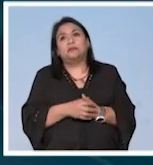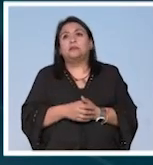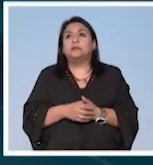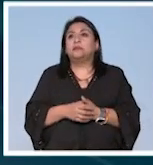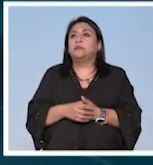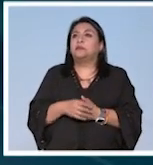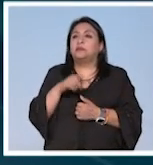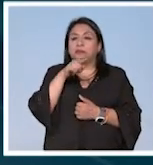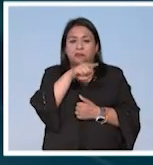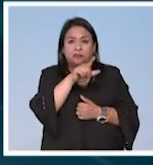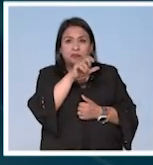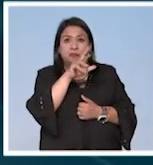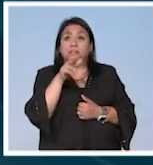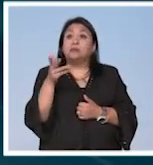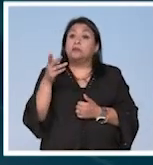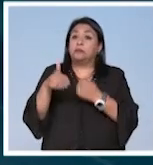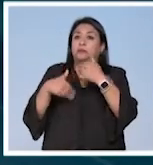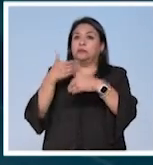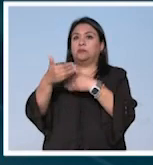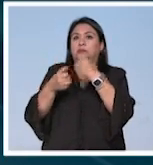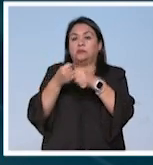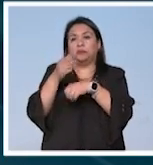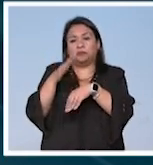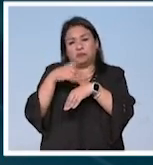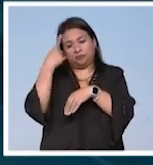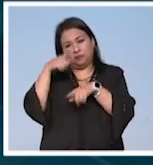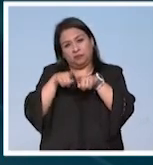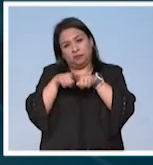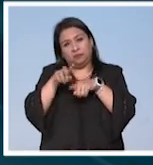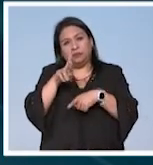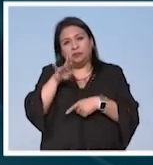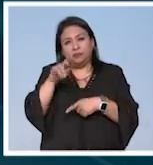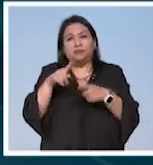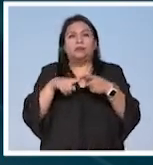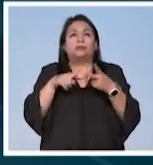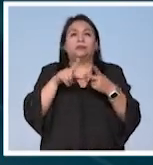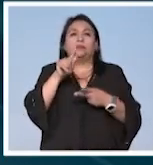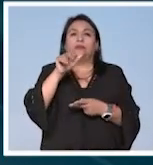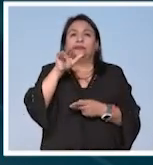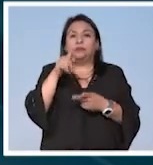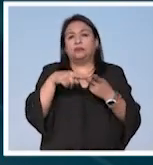aquí a ti la y muchos años más para los hermanos Rincón para Valentín Rincón y todas estas propuestas